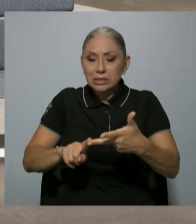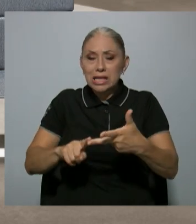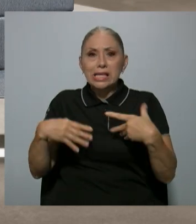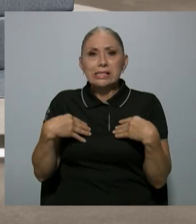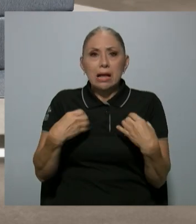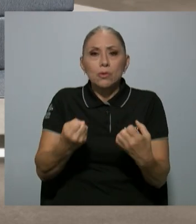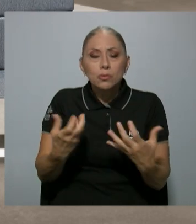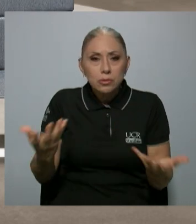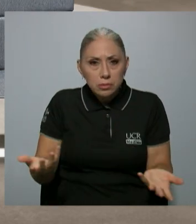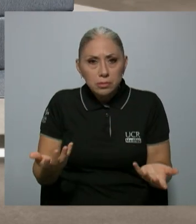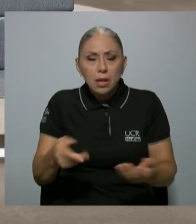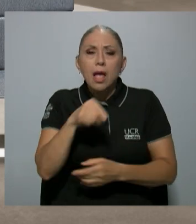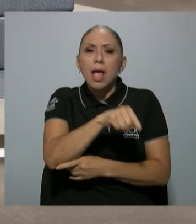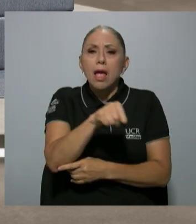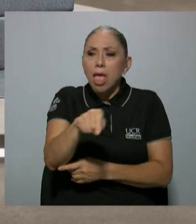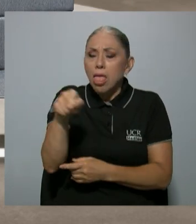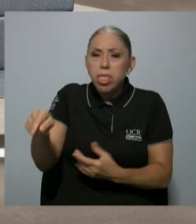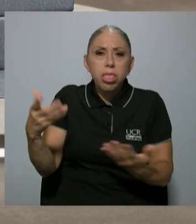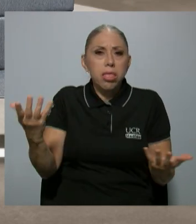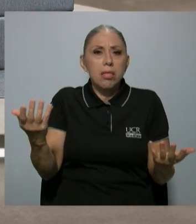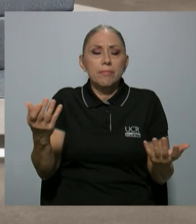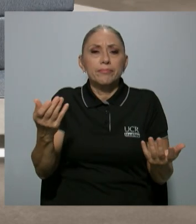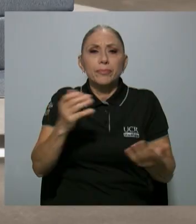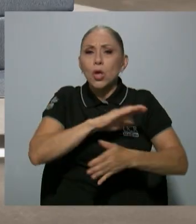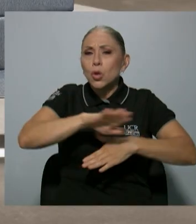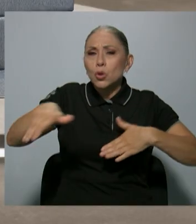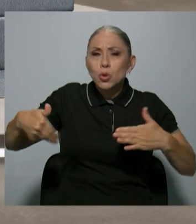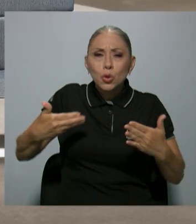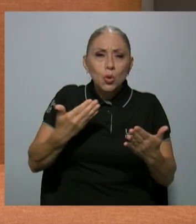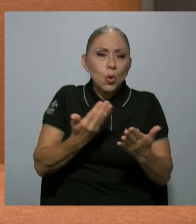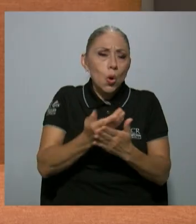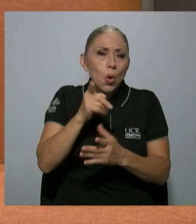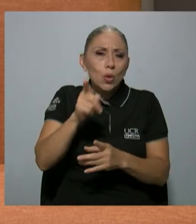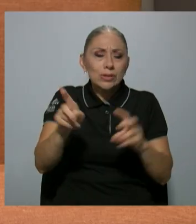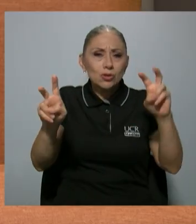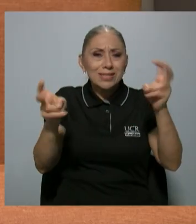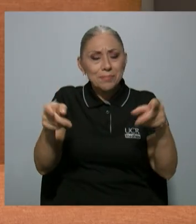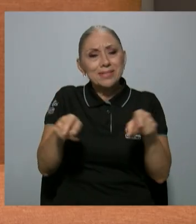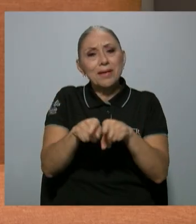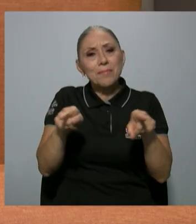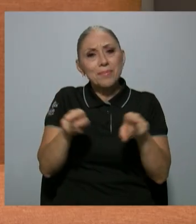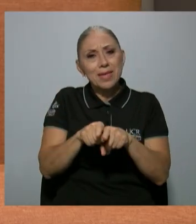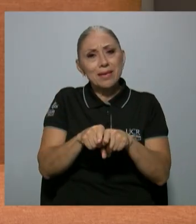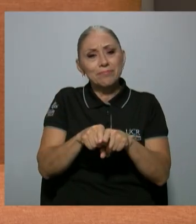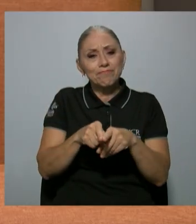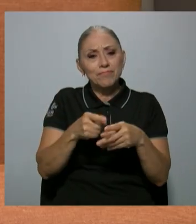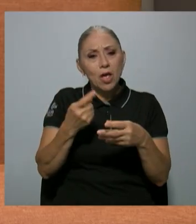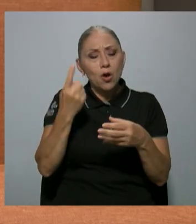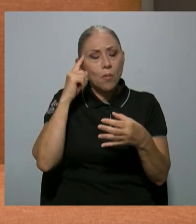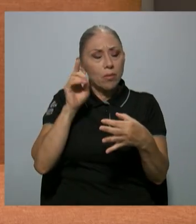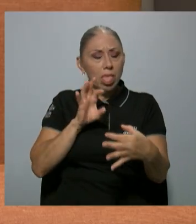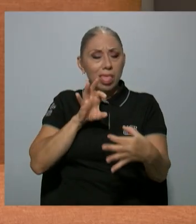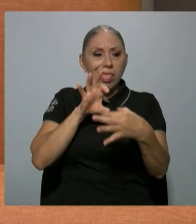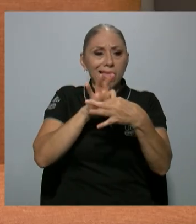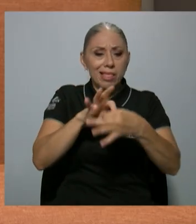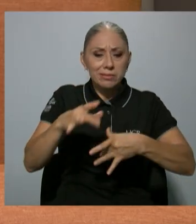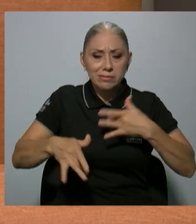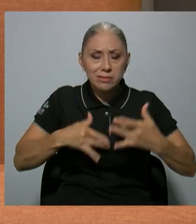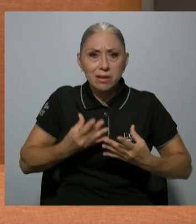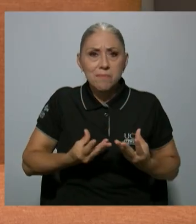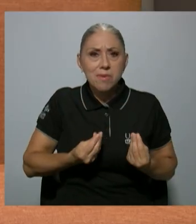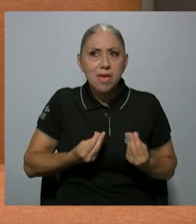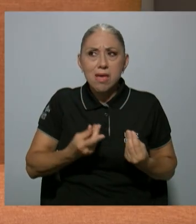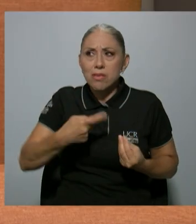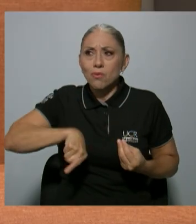y entonces eso hace que todo este ruido pues nos meta también en una lógica de miedo, de sentir miedo cuando